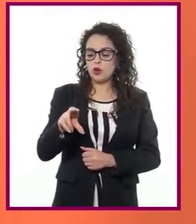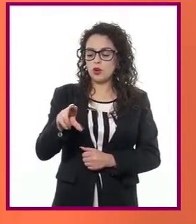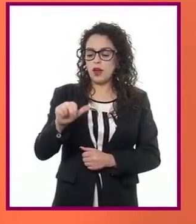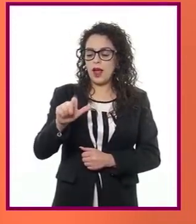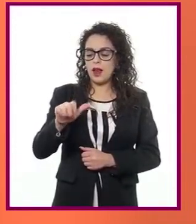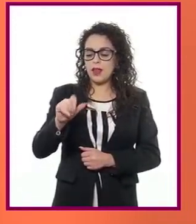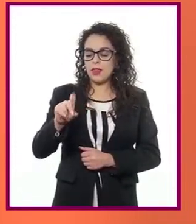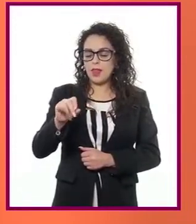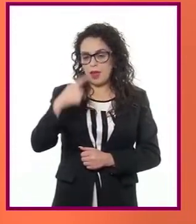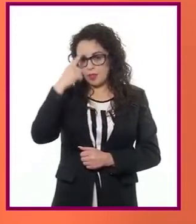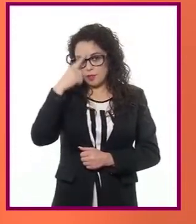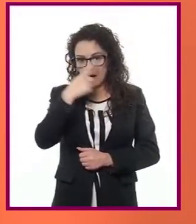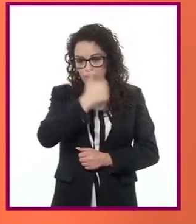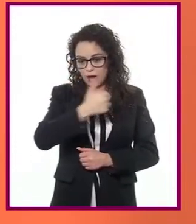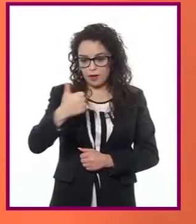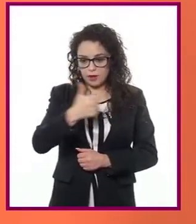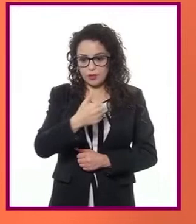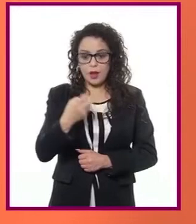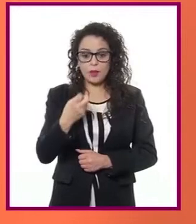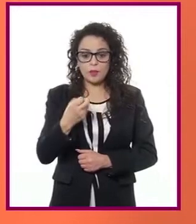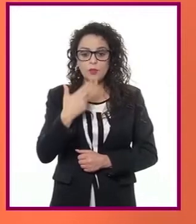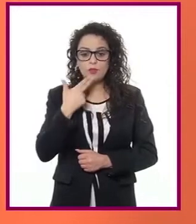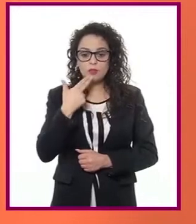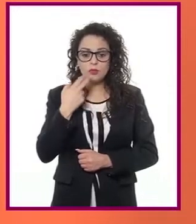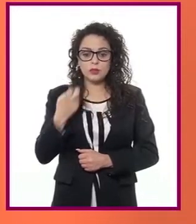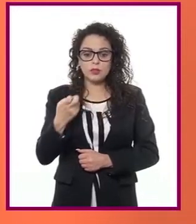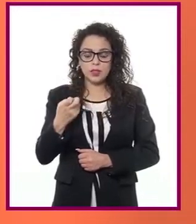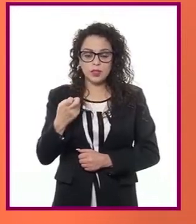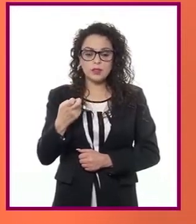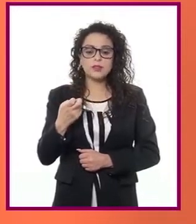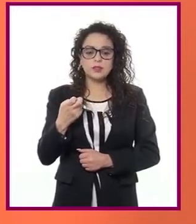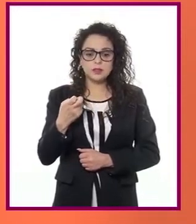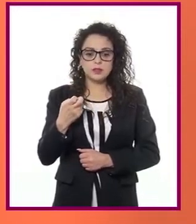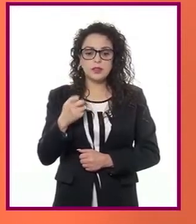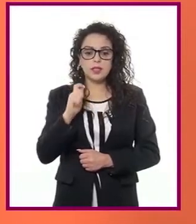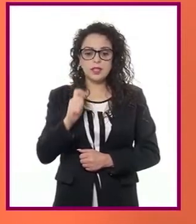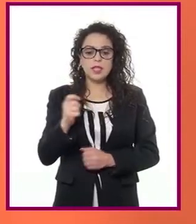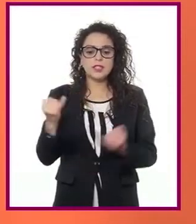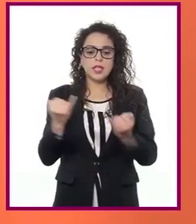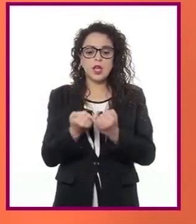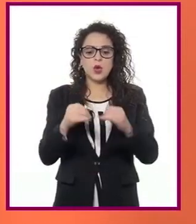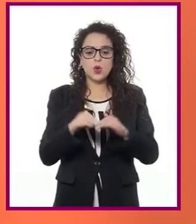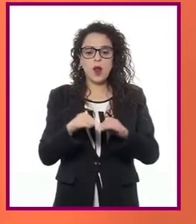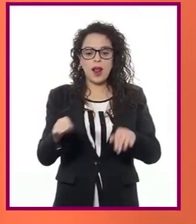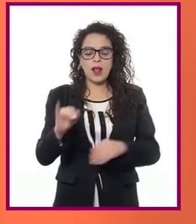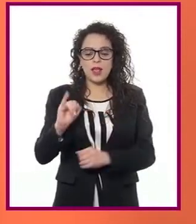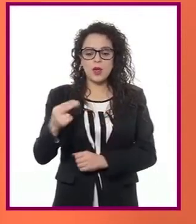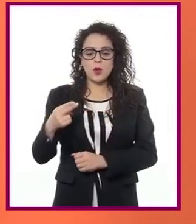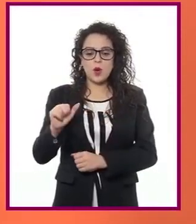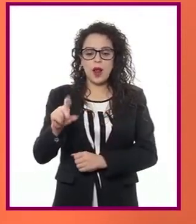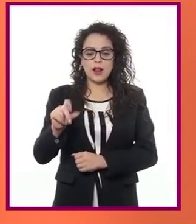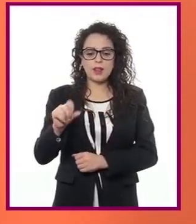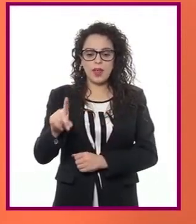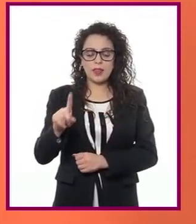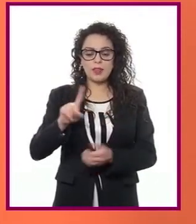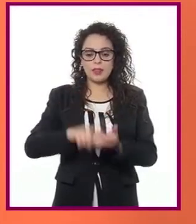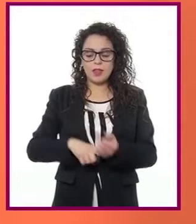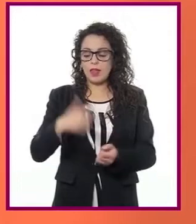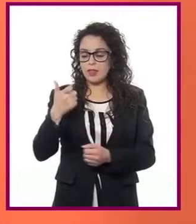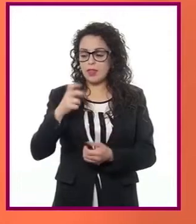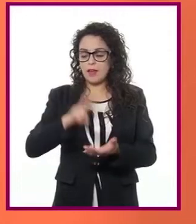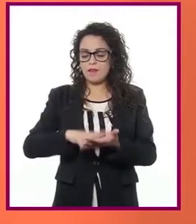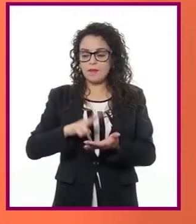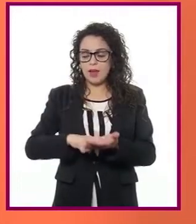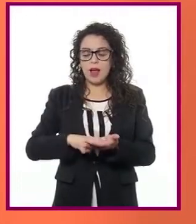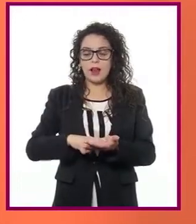Por ello, establecemos la proporcionalidad de un lado de la igualdad, tenemos la razón que los precios del cobre